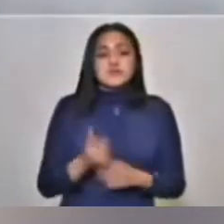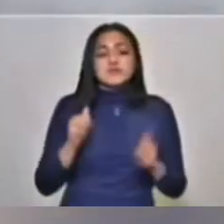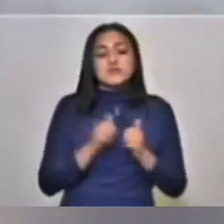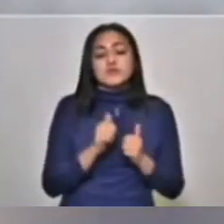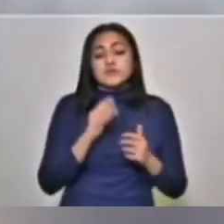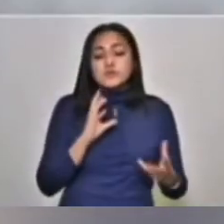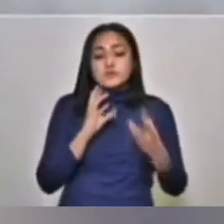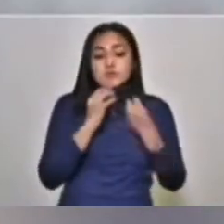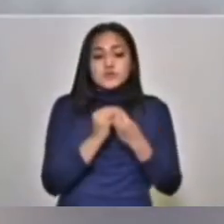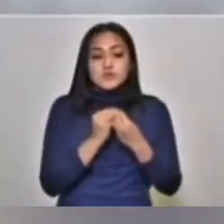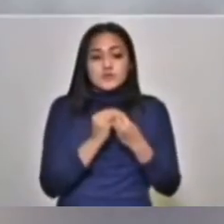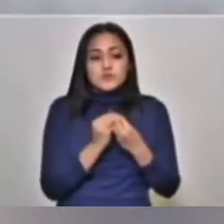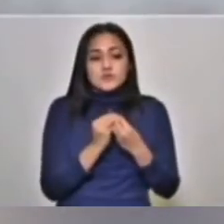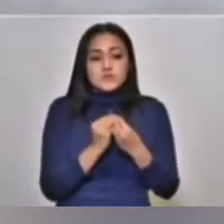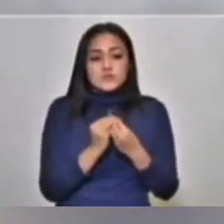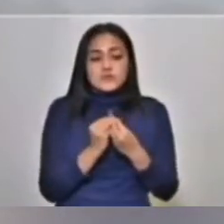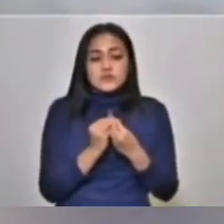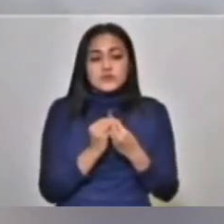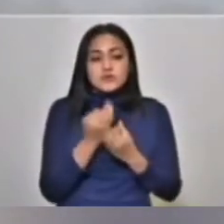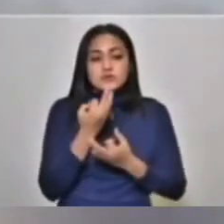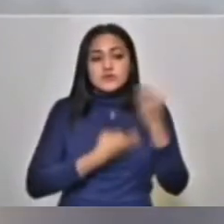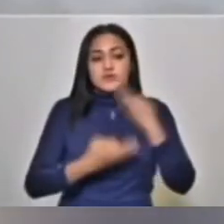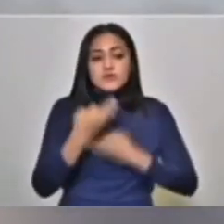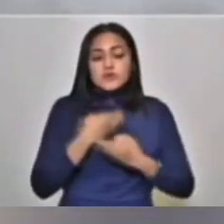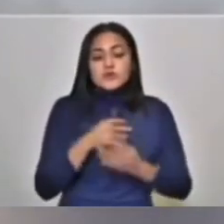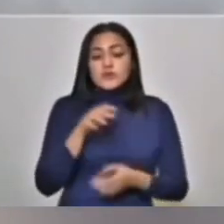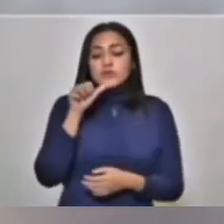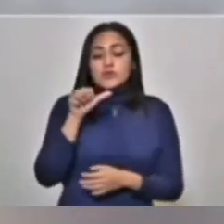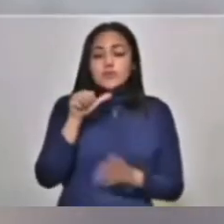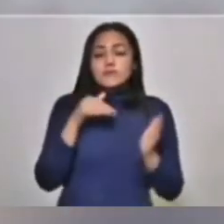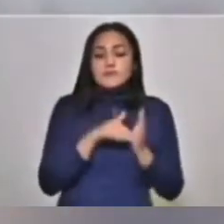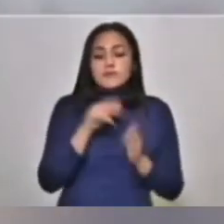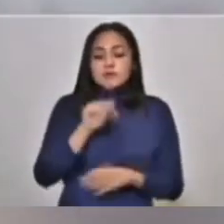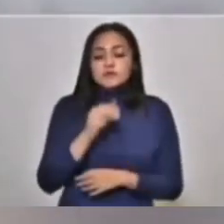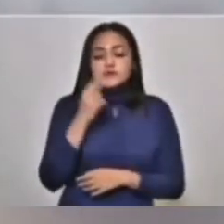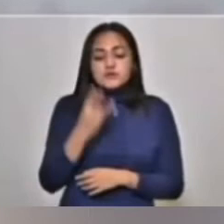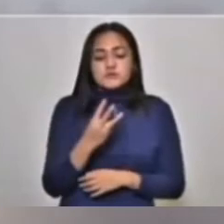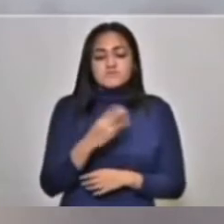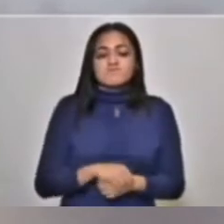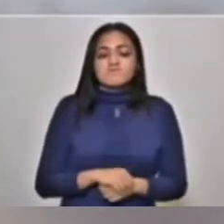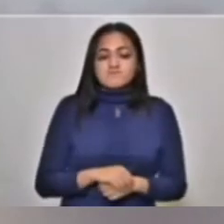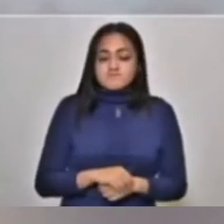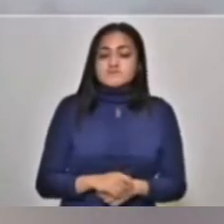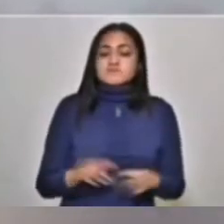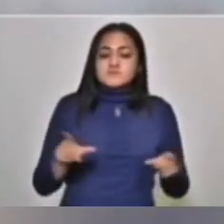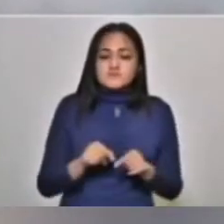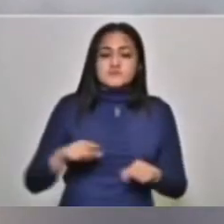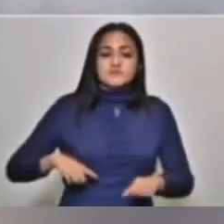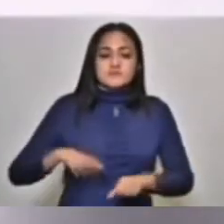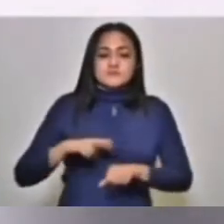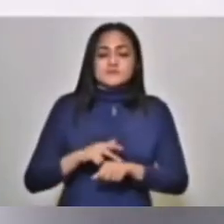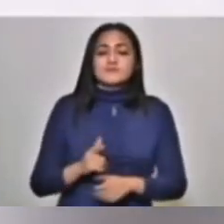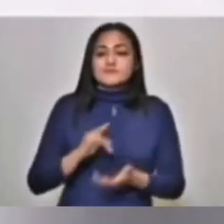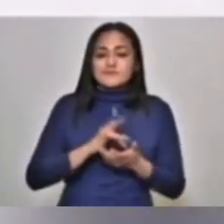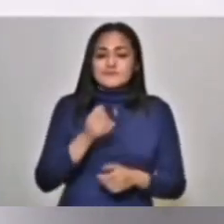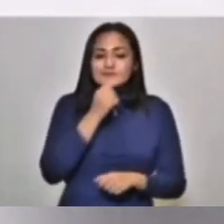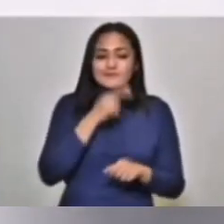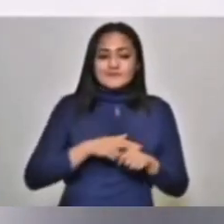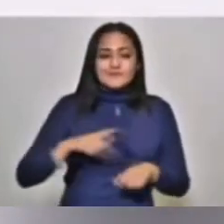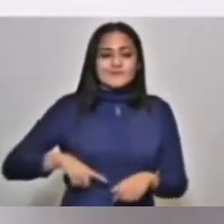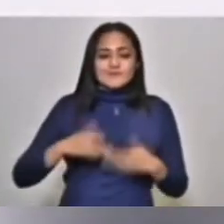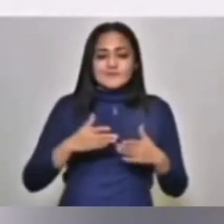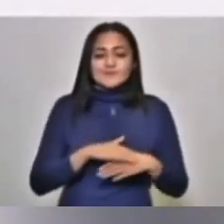acumulado total de 16 mil 83 es cuántos gobernadores gracias secretaria